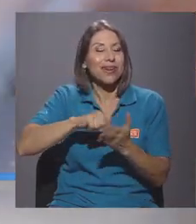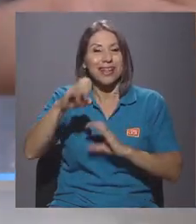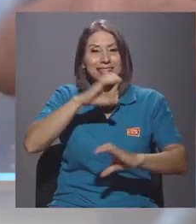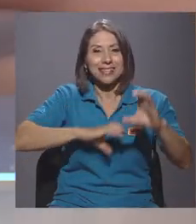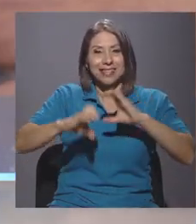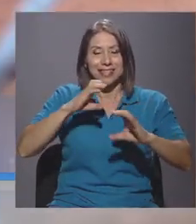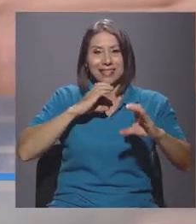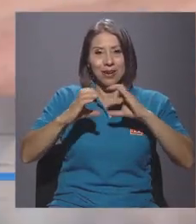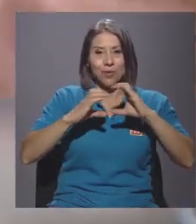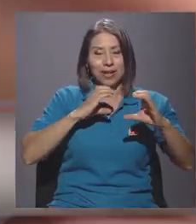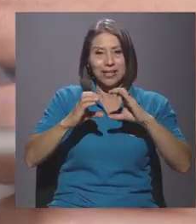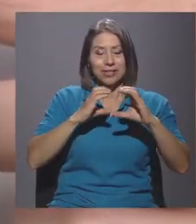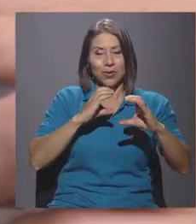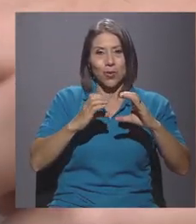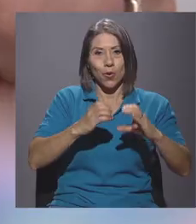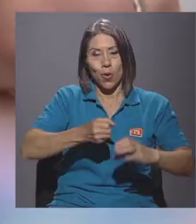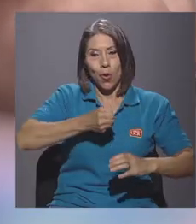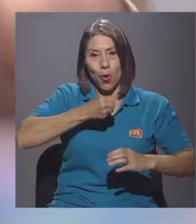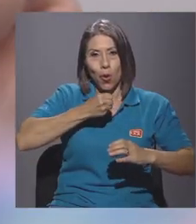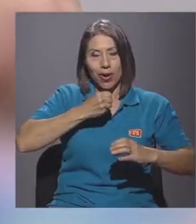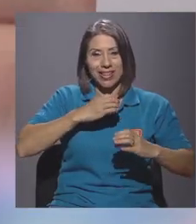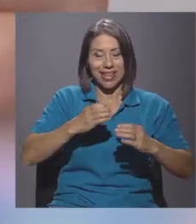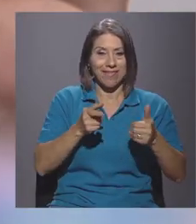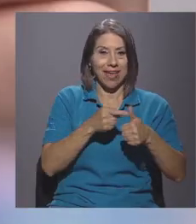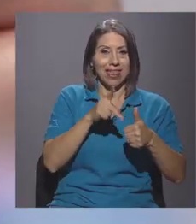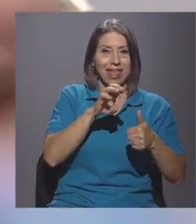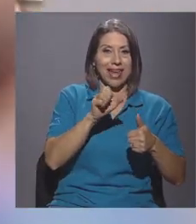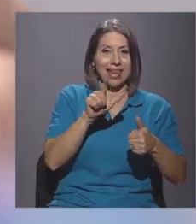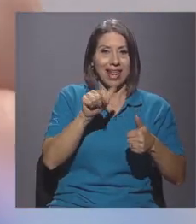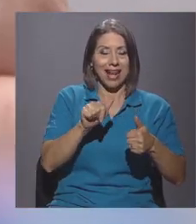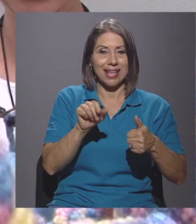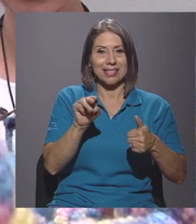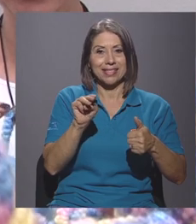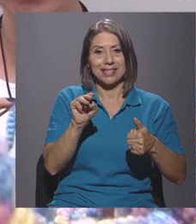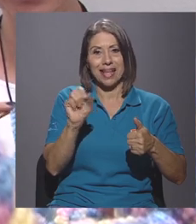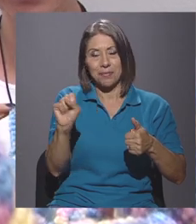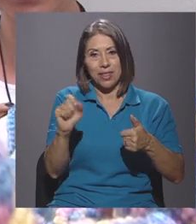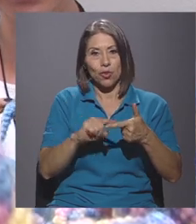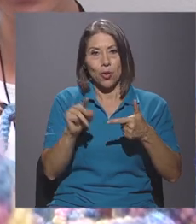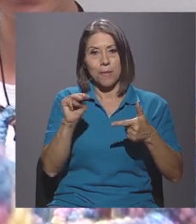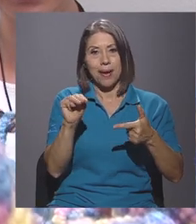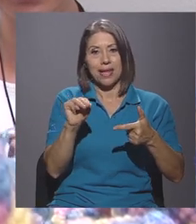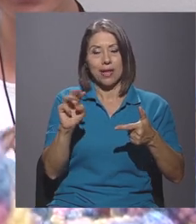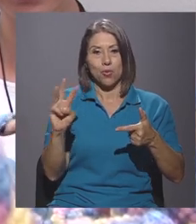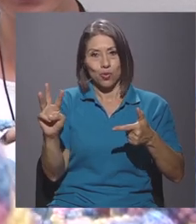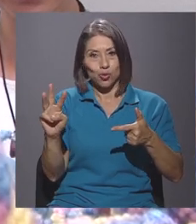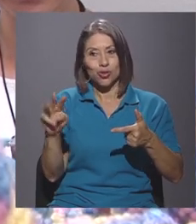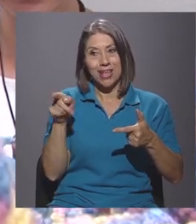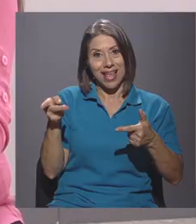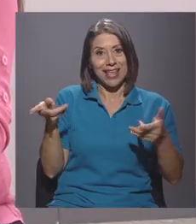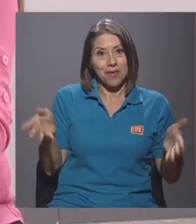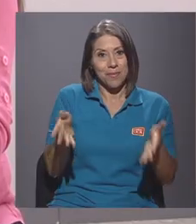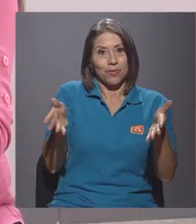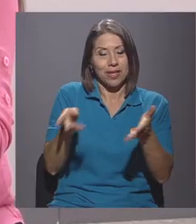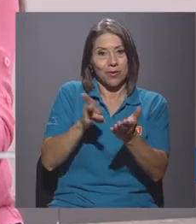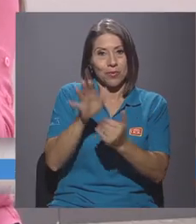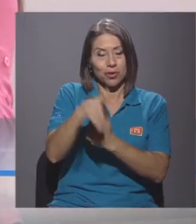Comunicación Colectiva. Daniela Sarmiento y Mari Henwust fueron las impulsoras de este proyecto. Una vez que